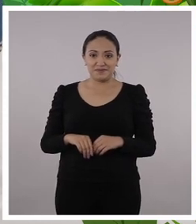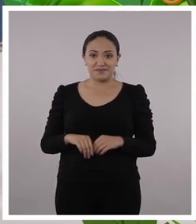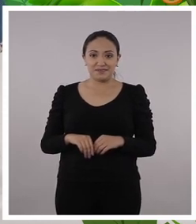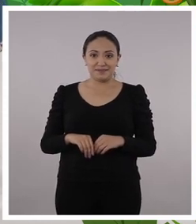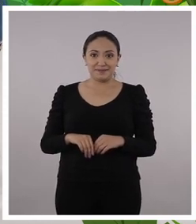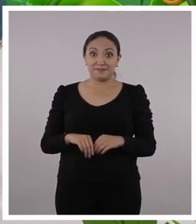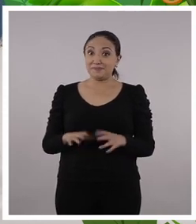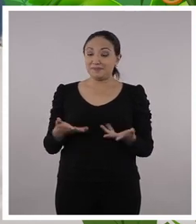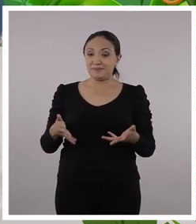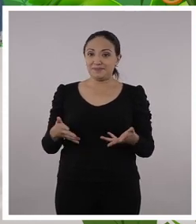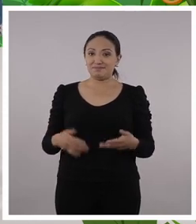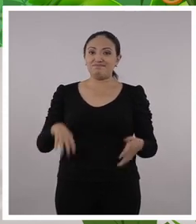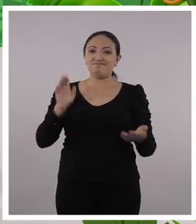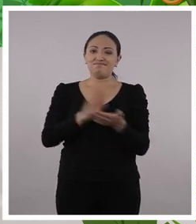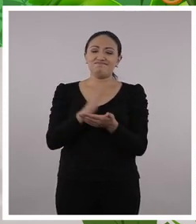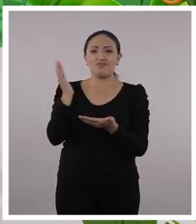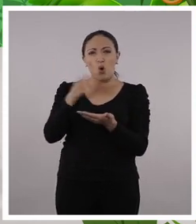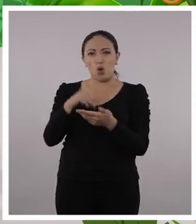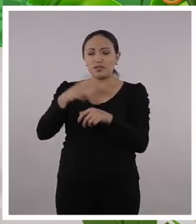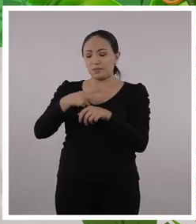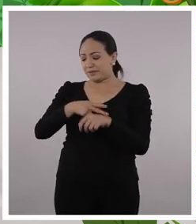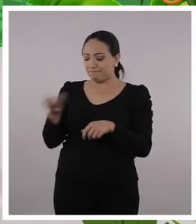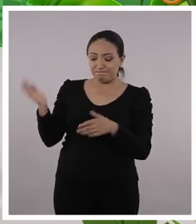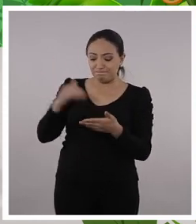Taca. ¡Tucán!